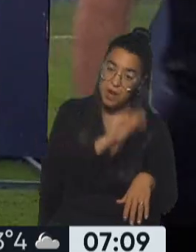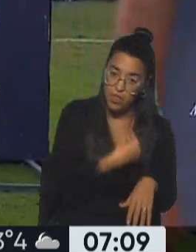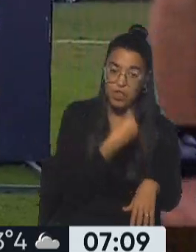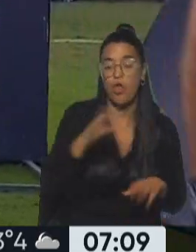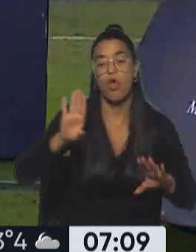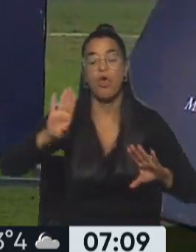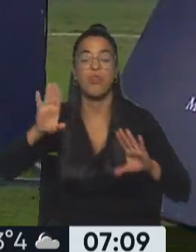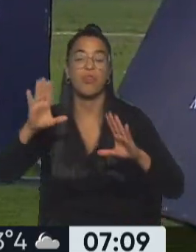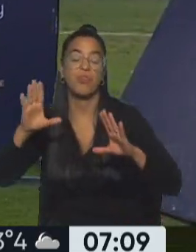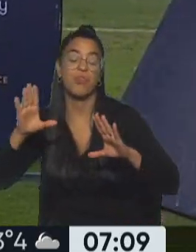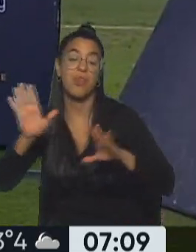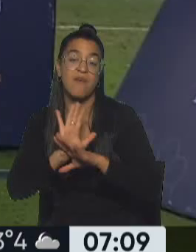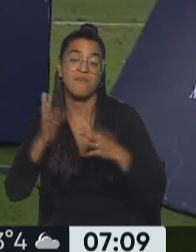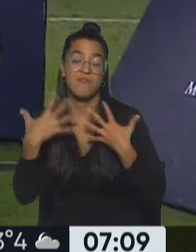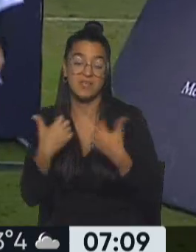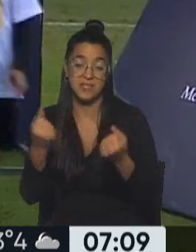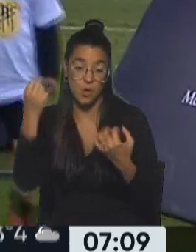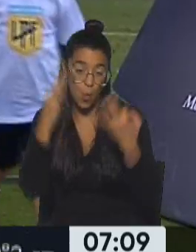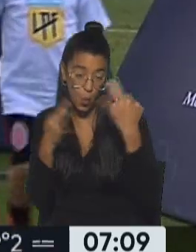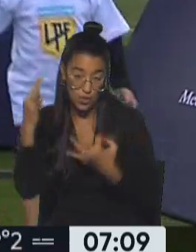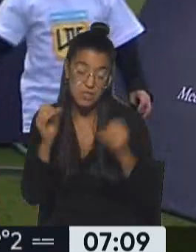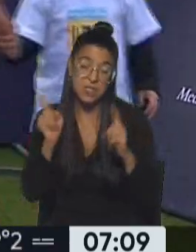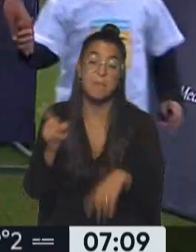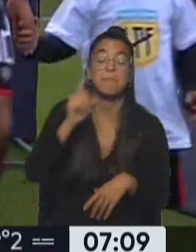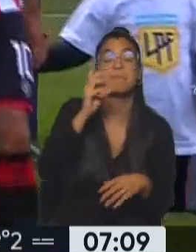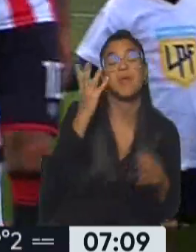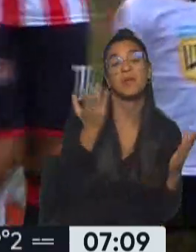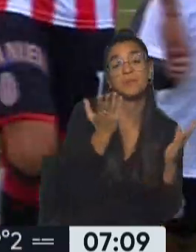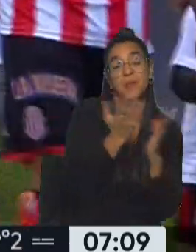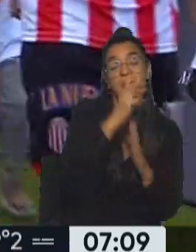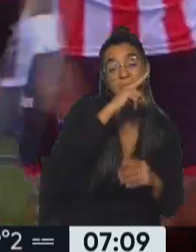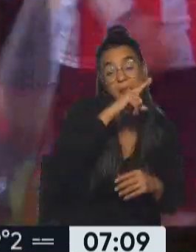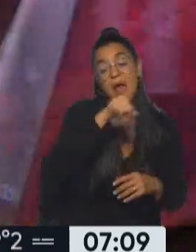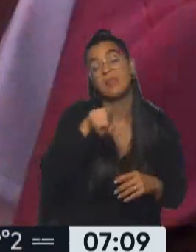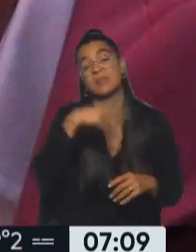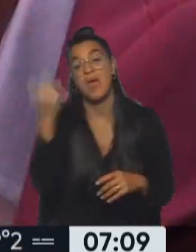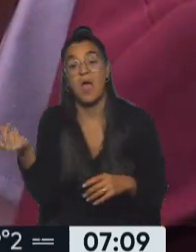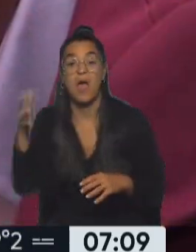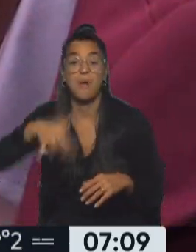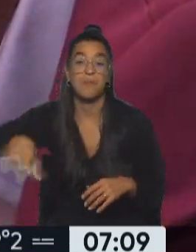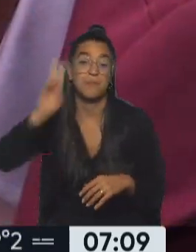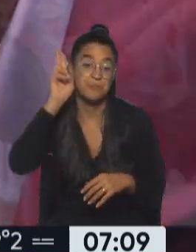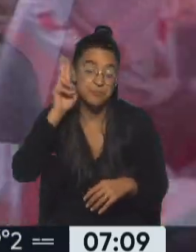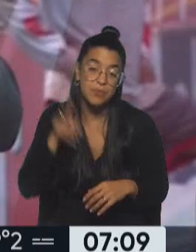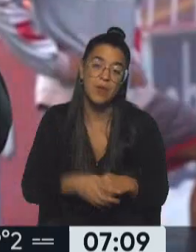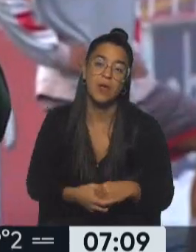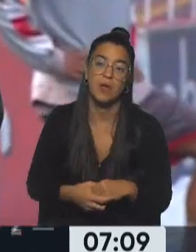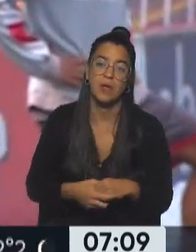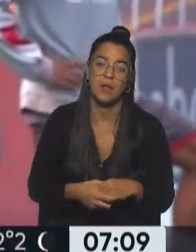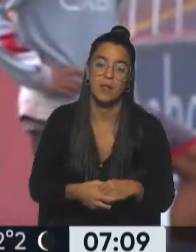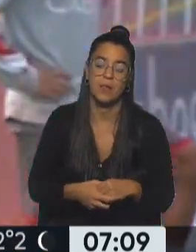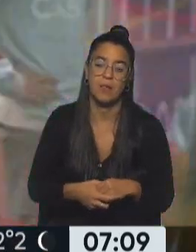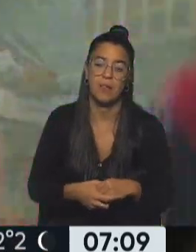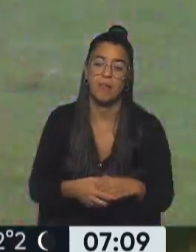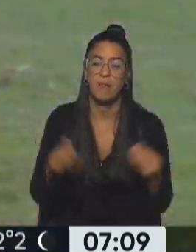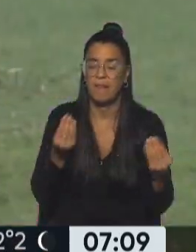gran victoria de Gimnasia y Esgrima La Plata en la noche de la Paternal. Así el partido entonces en